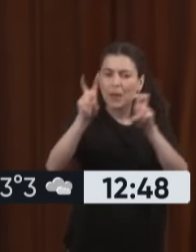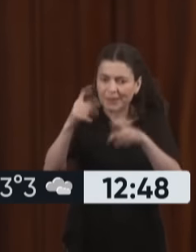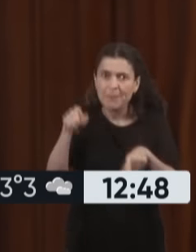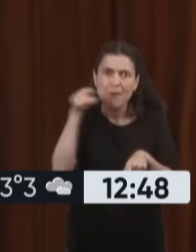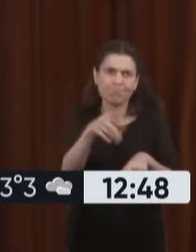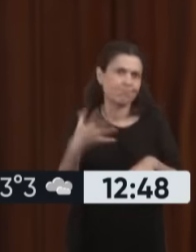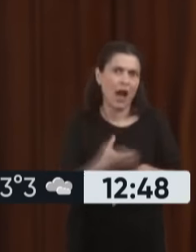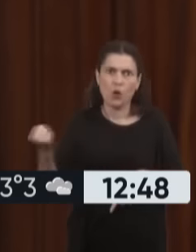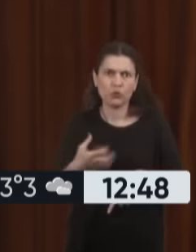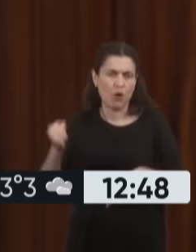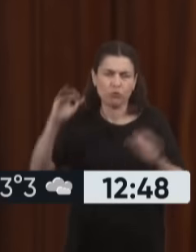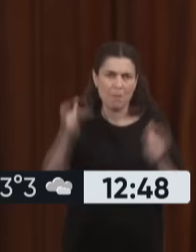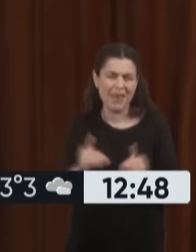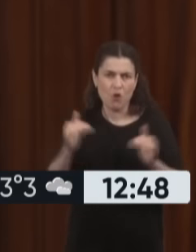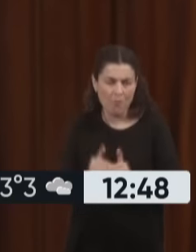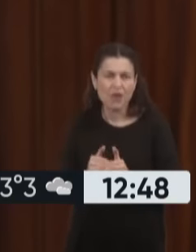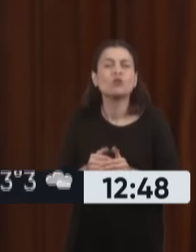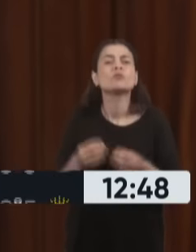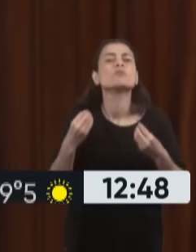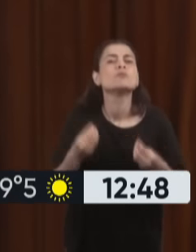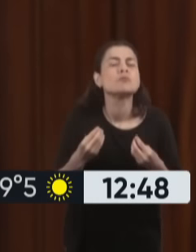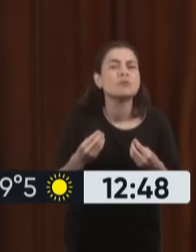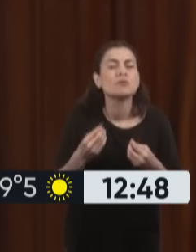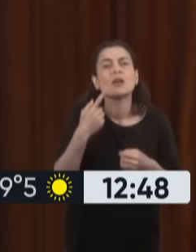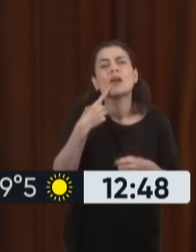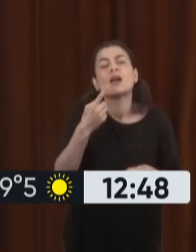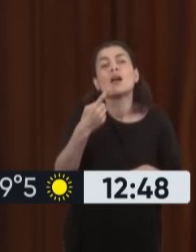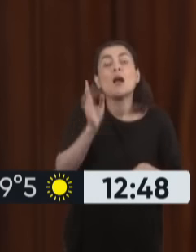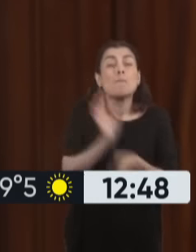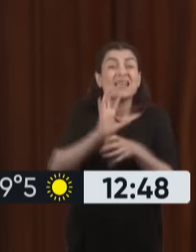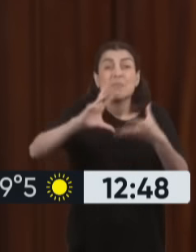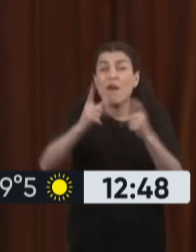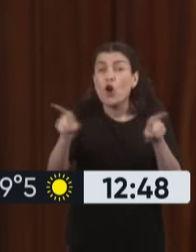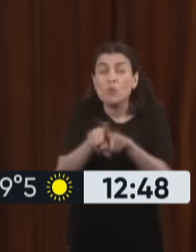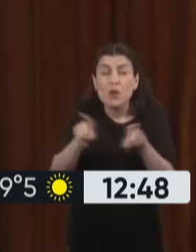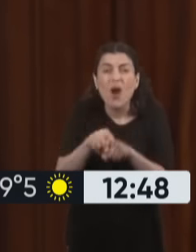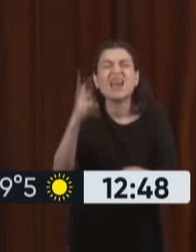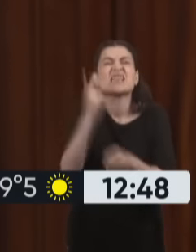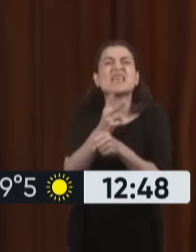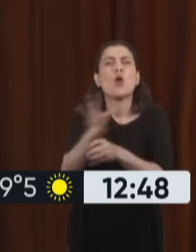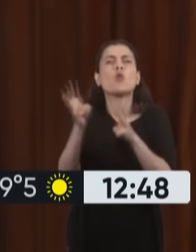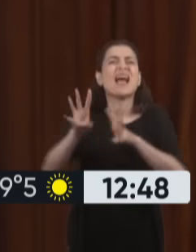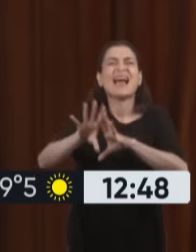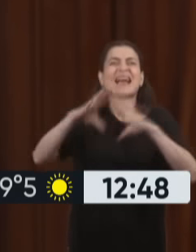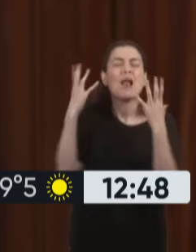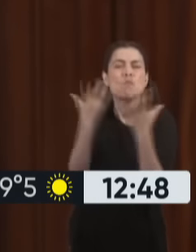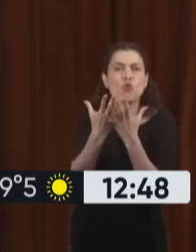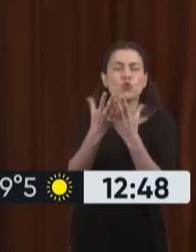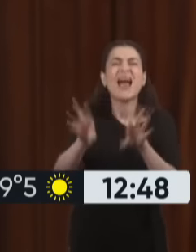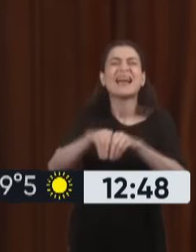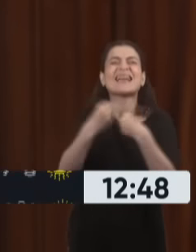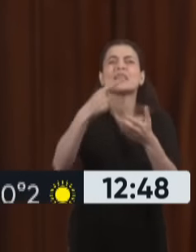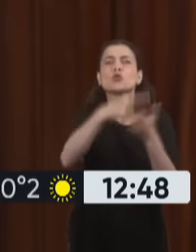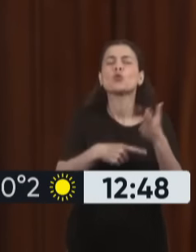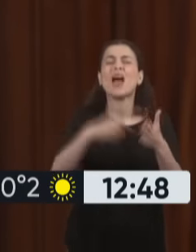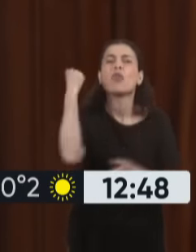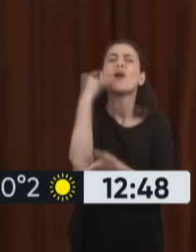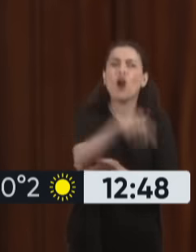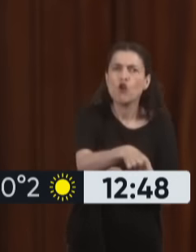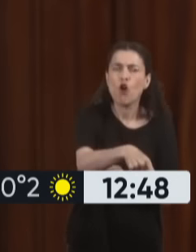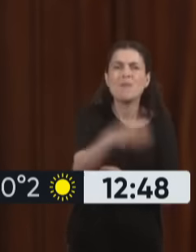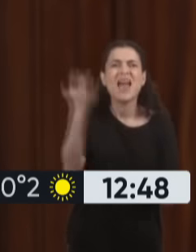solamente pueden ser observados después de la Segunda Guerra Mundial. Y aún así, nuestro ajuste sigue siendo el más grande